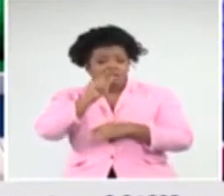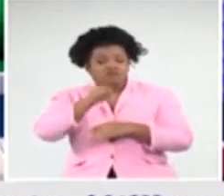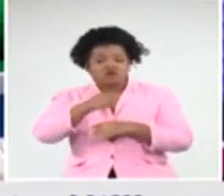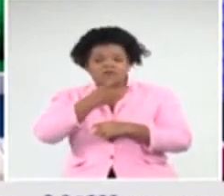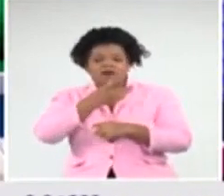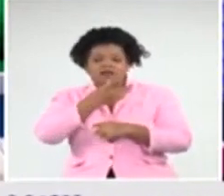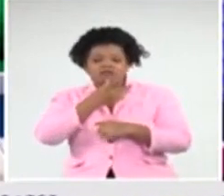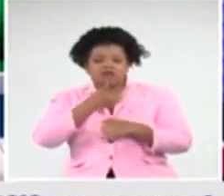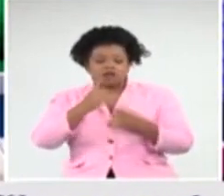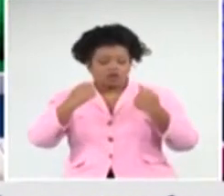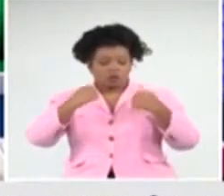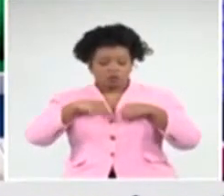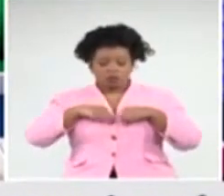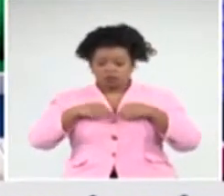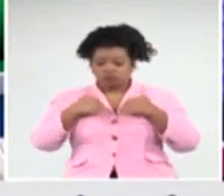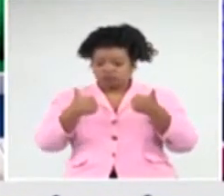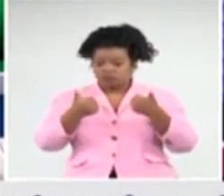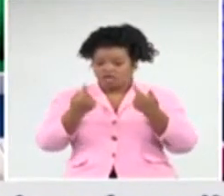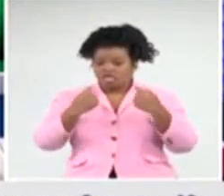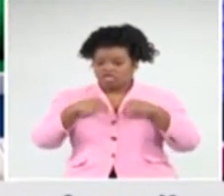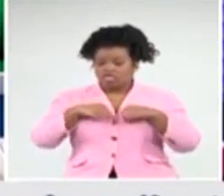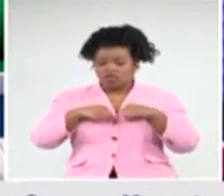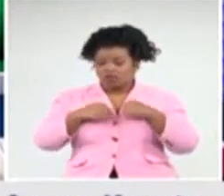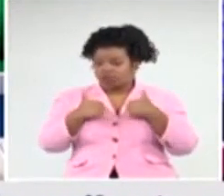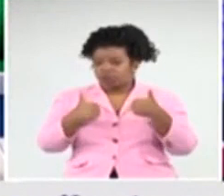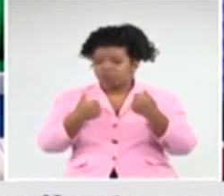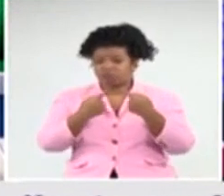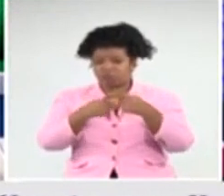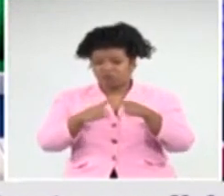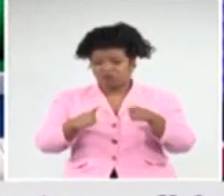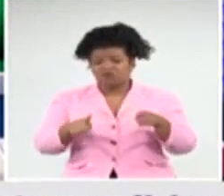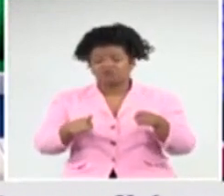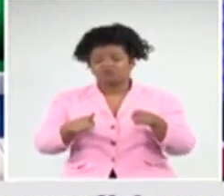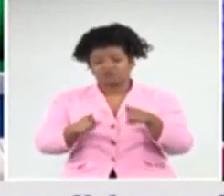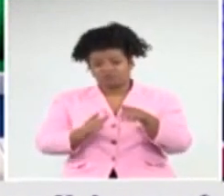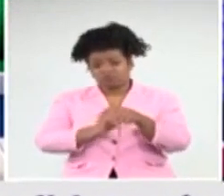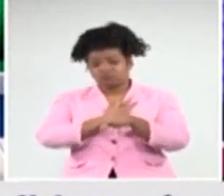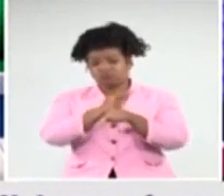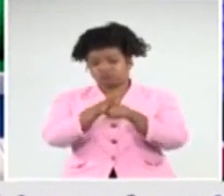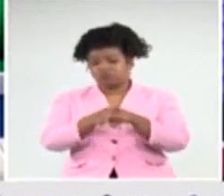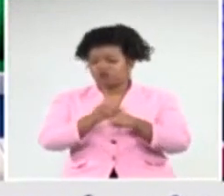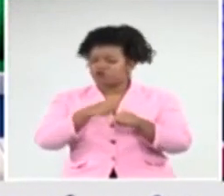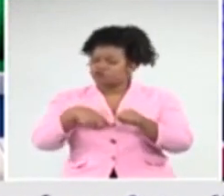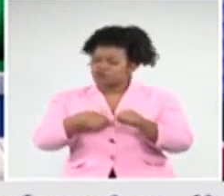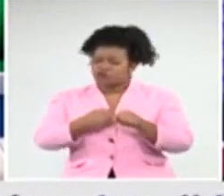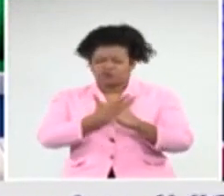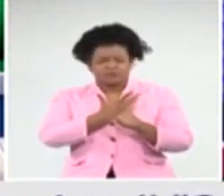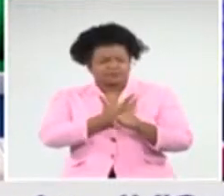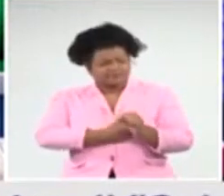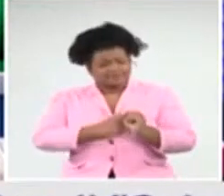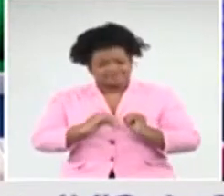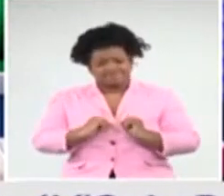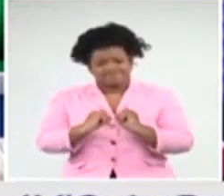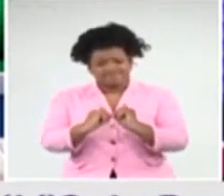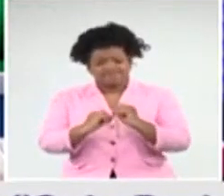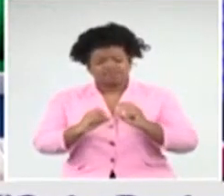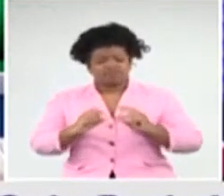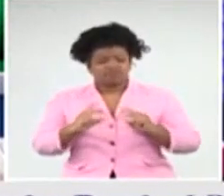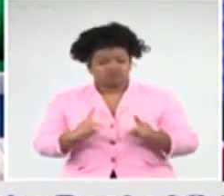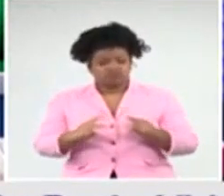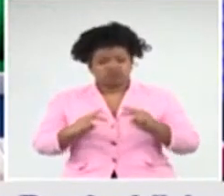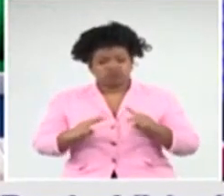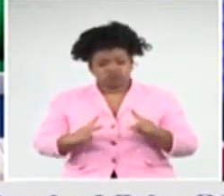aparentemente sanas. Lamentamos mucho esta información, como siempre lo reiteramos en nuestras